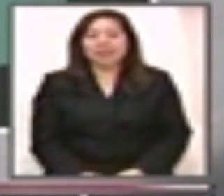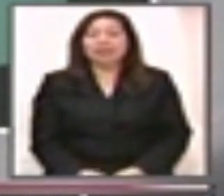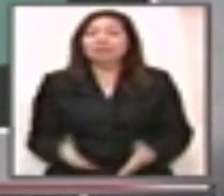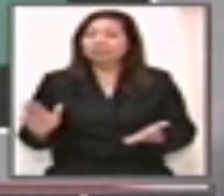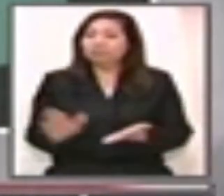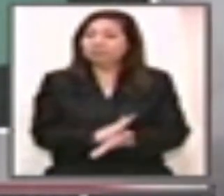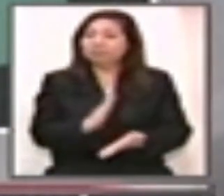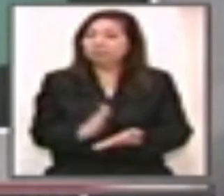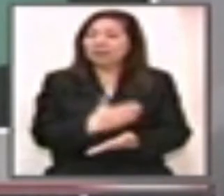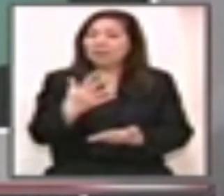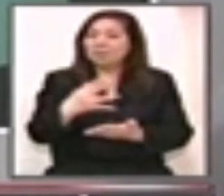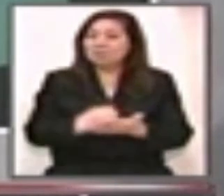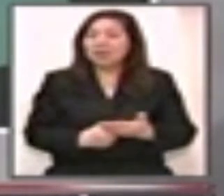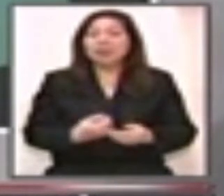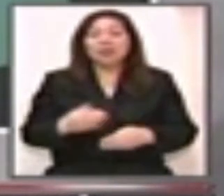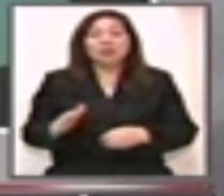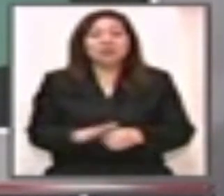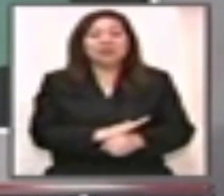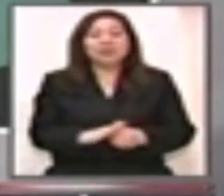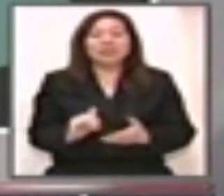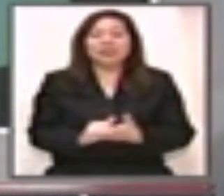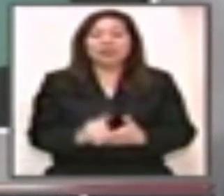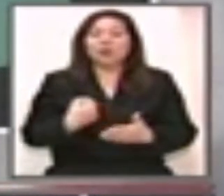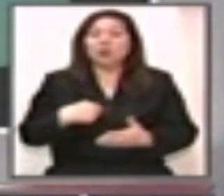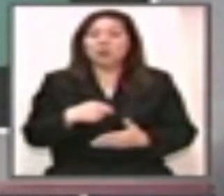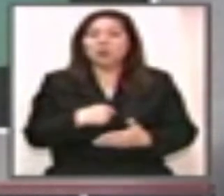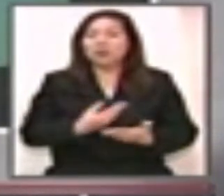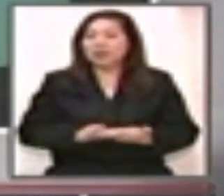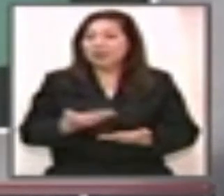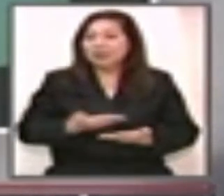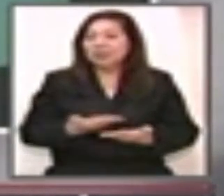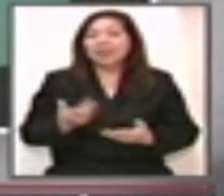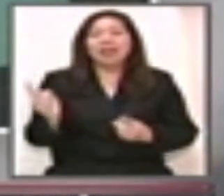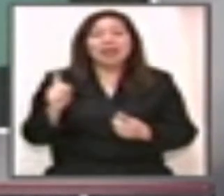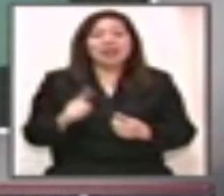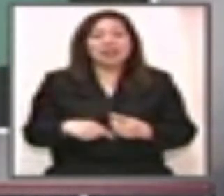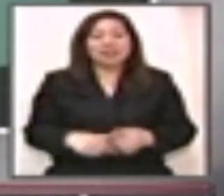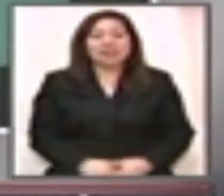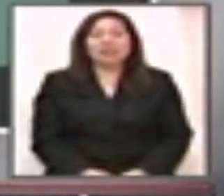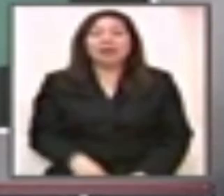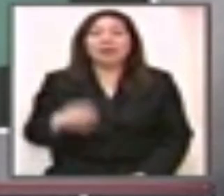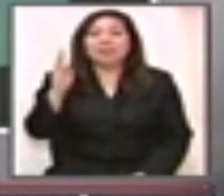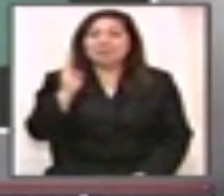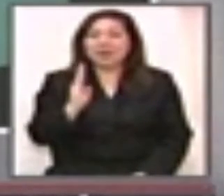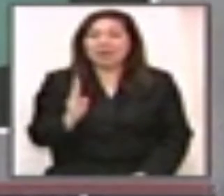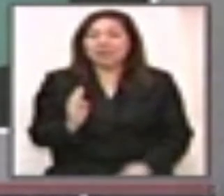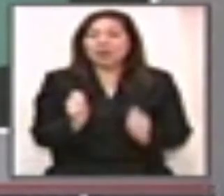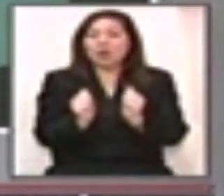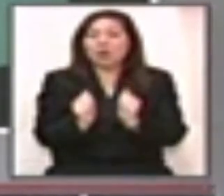imprimir reducción de costos y mayor eficiencia en nuestros envíos hacia Brasil